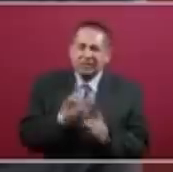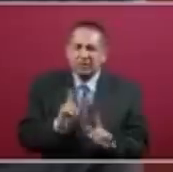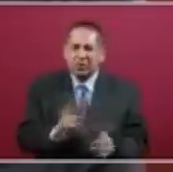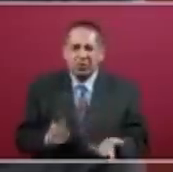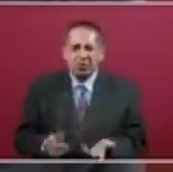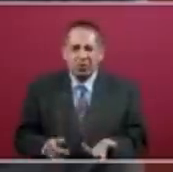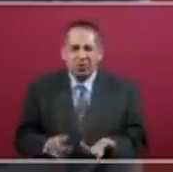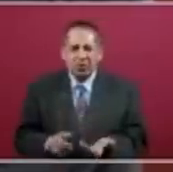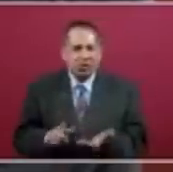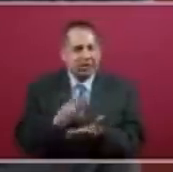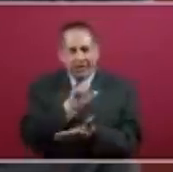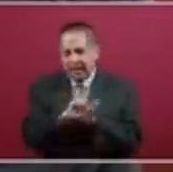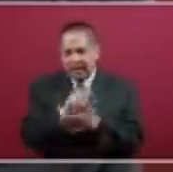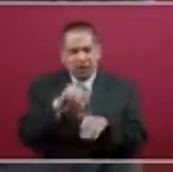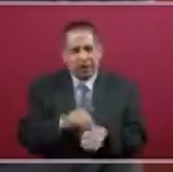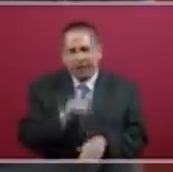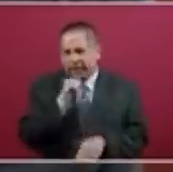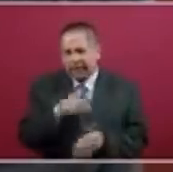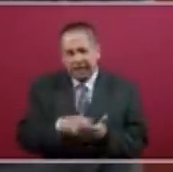no es legal,